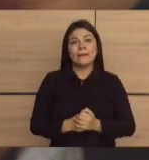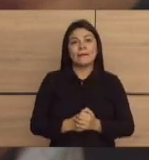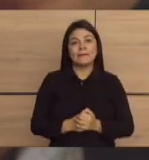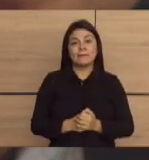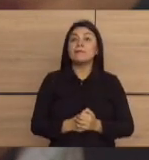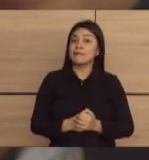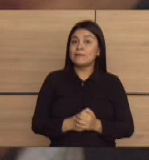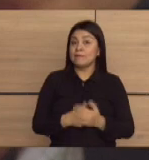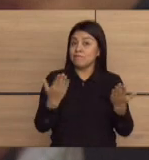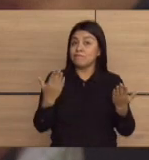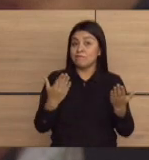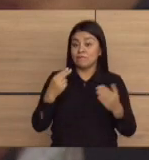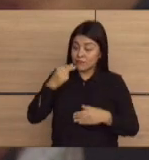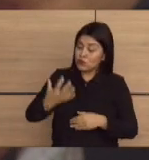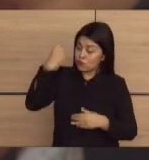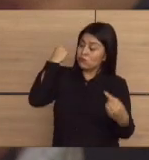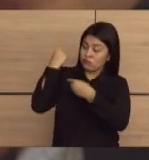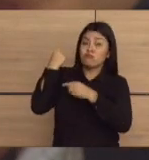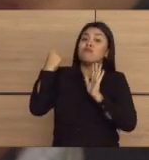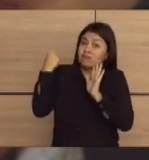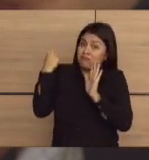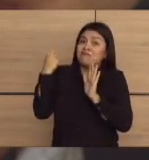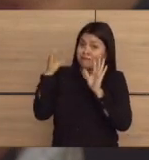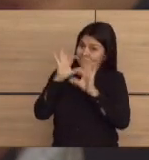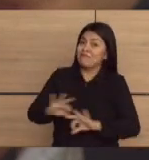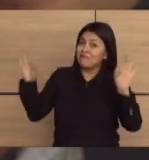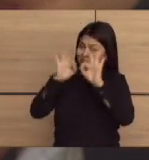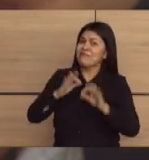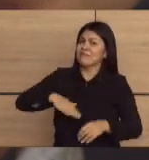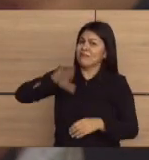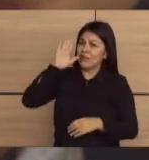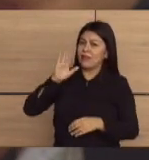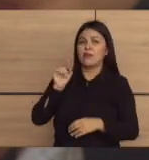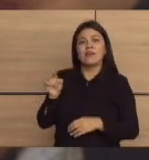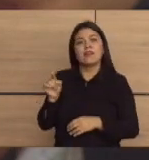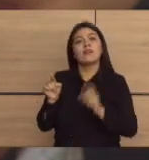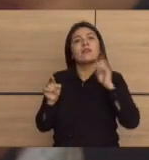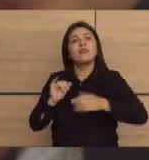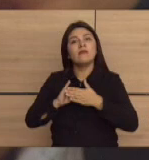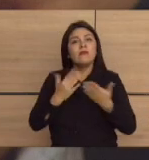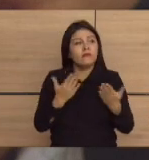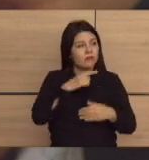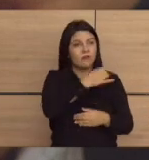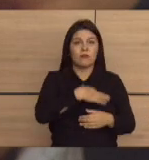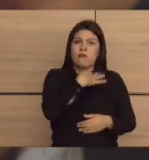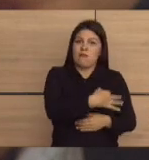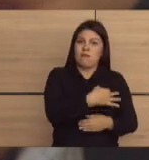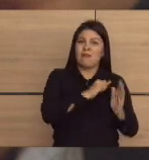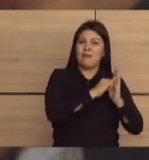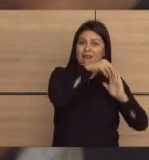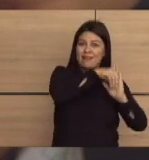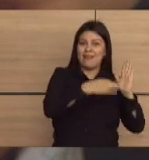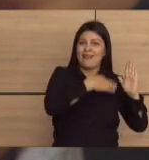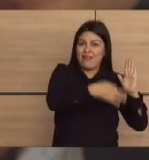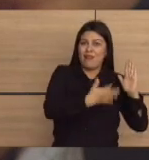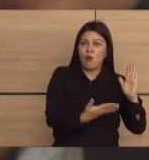es de importante la historia, es muy importante mirar hacia la ética en el contexto de la formación